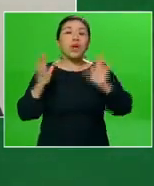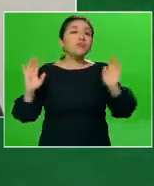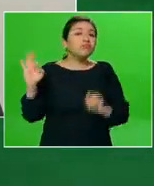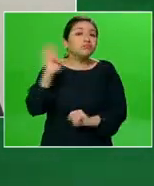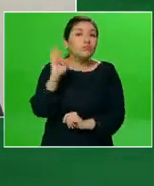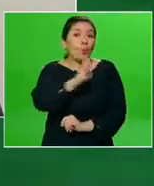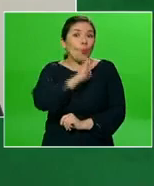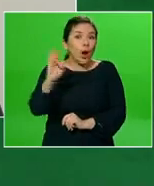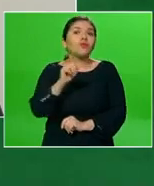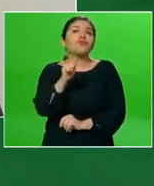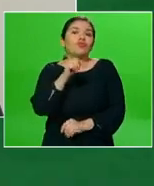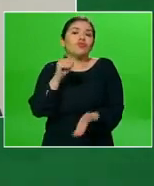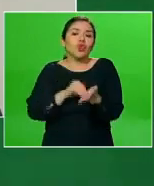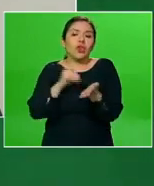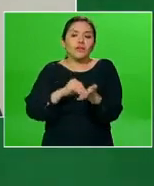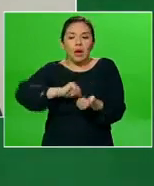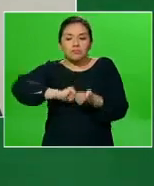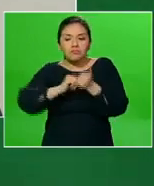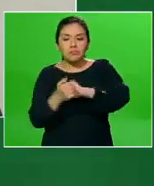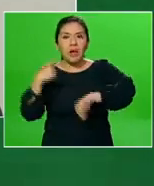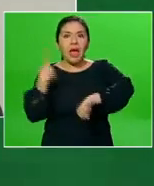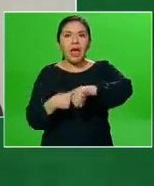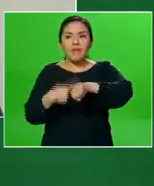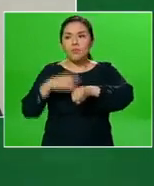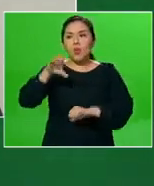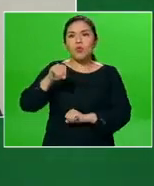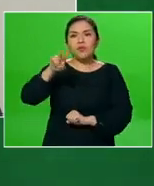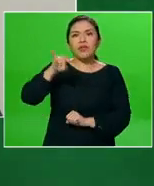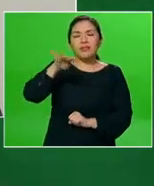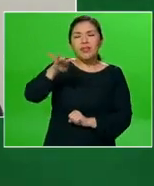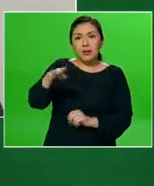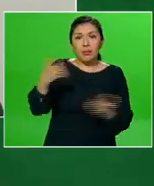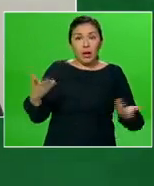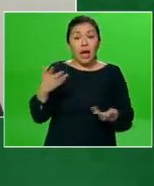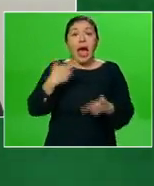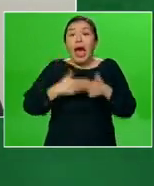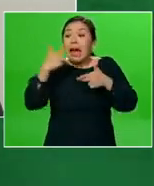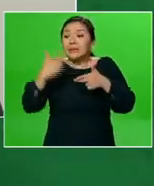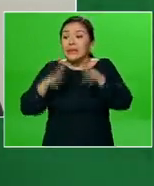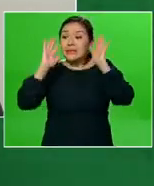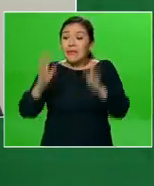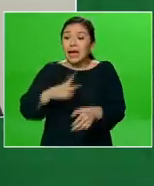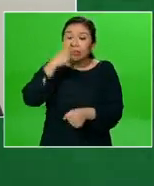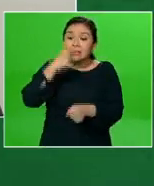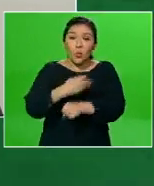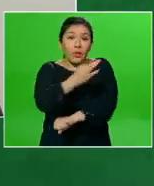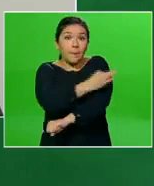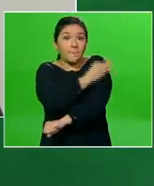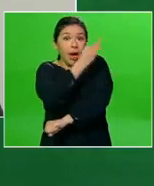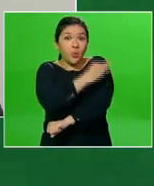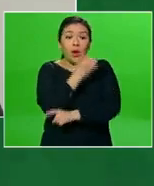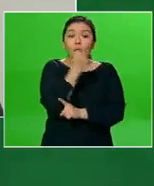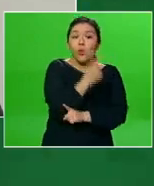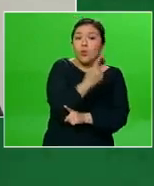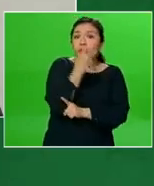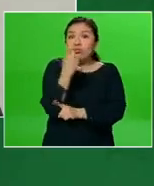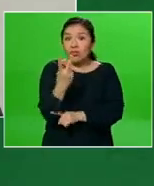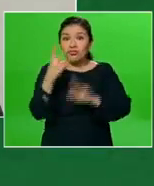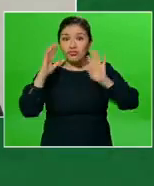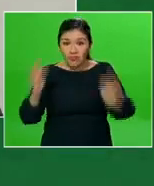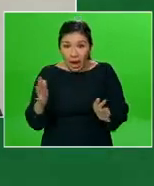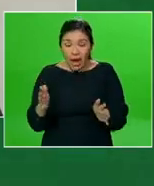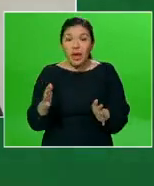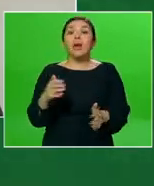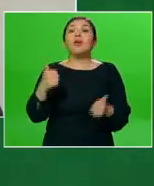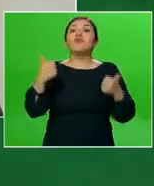enfermar de la cubrir 19 entonces hasta que no recibamos el esquema completo que son las dos dosis y una vez hayan